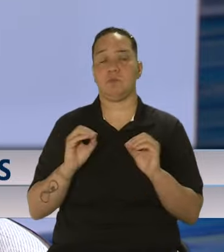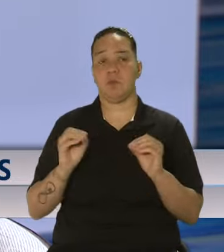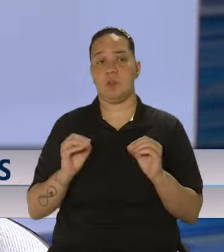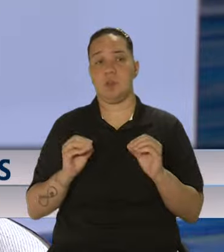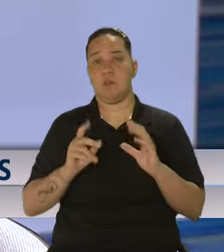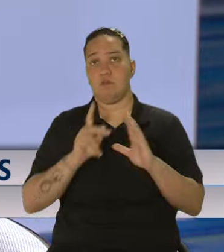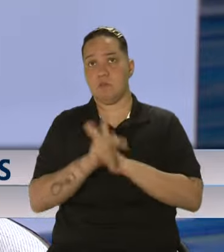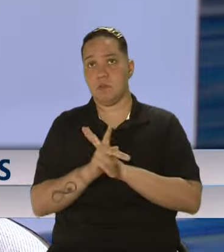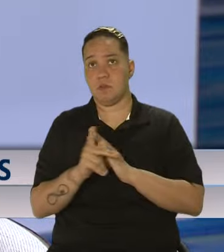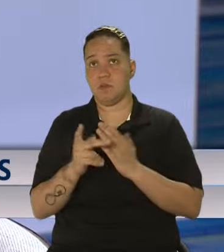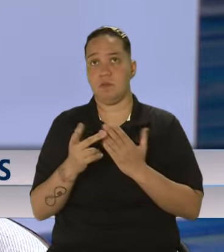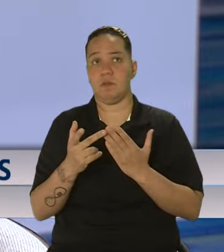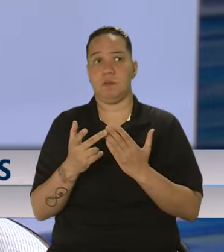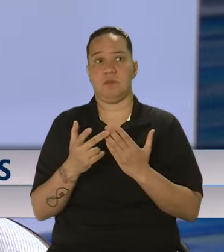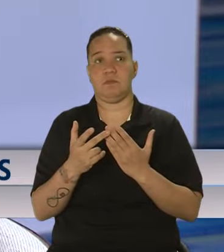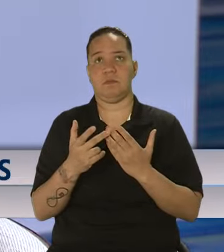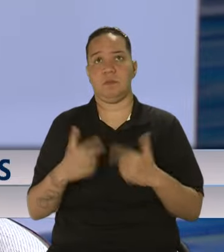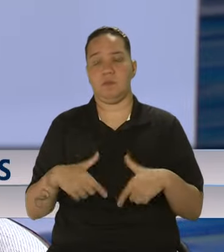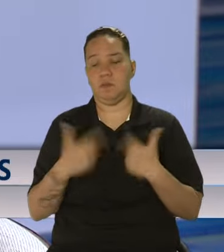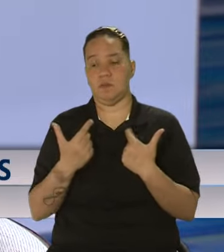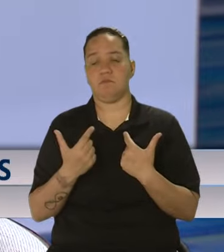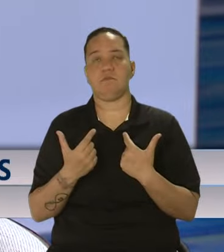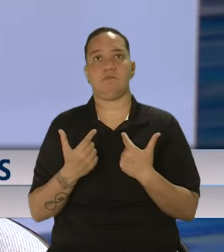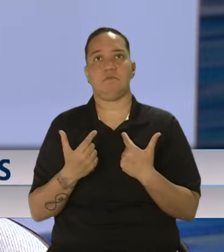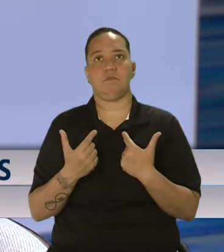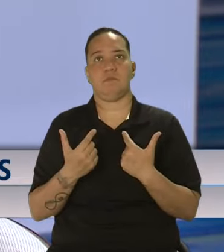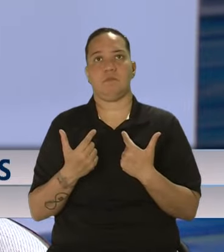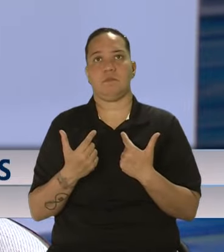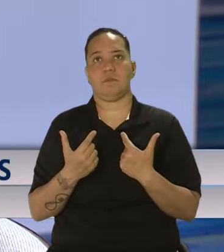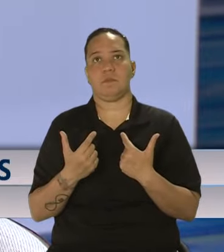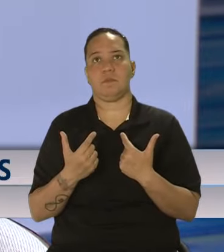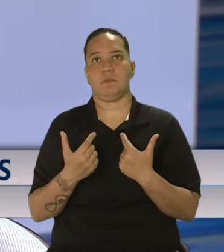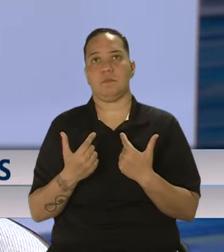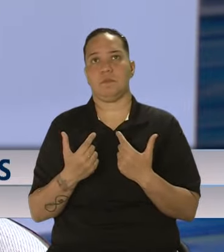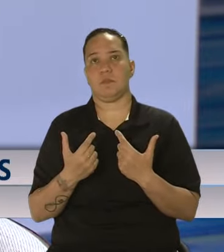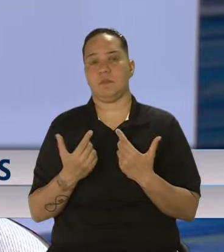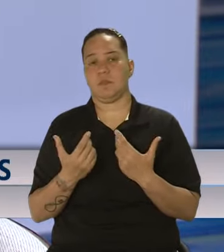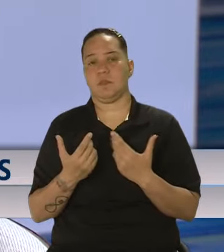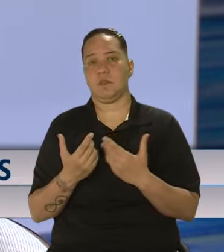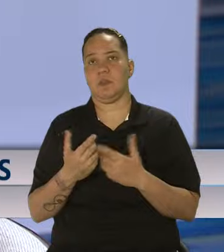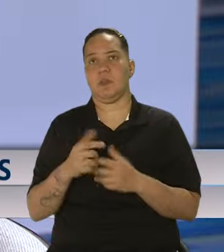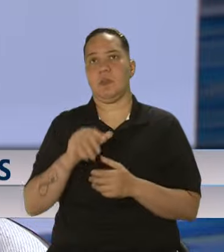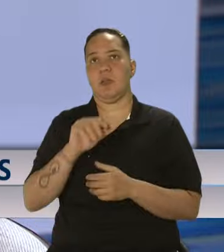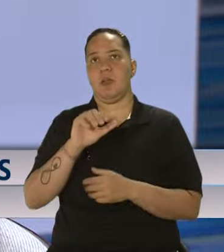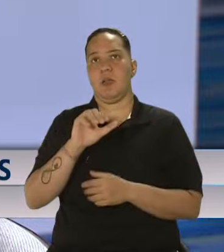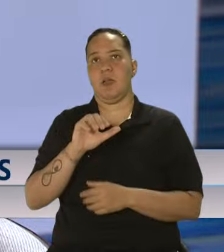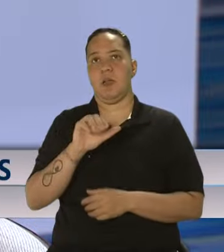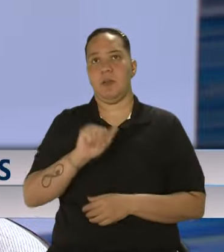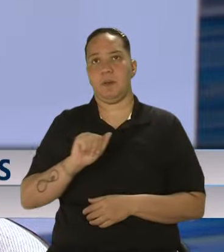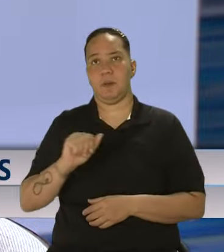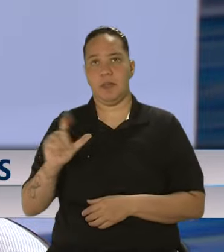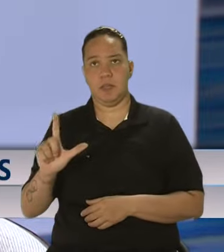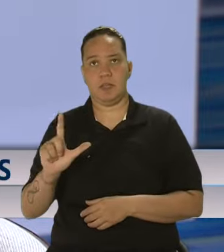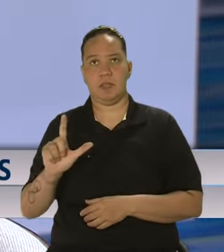vivido la nación norteamericana Estados Unidos el de Abraham Lincoln en el año